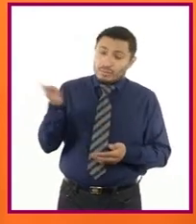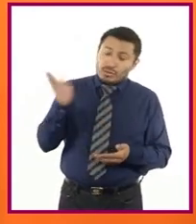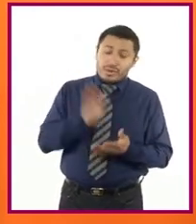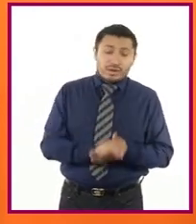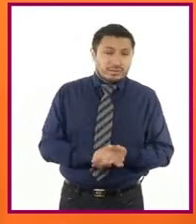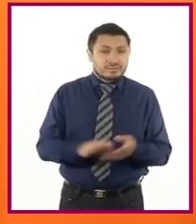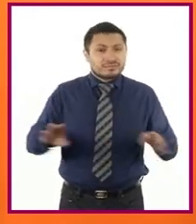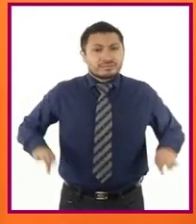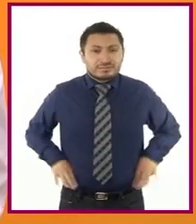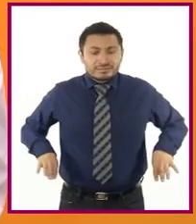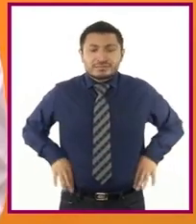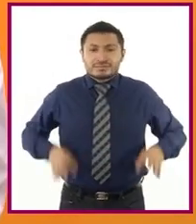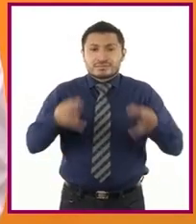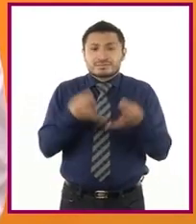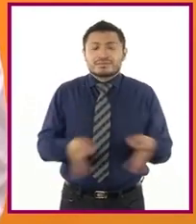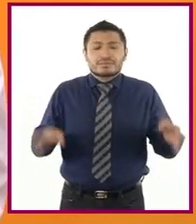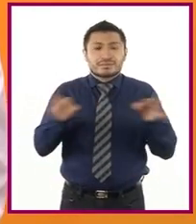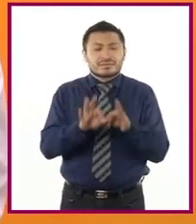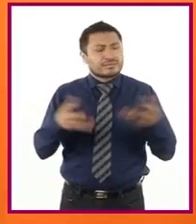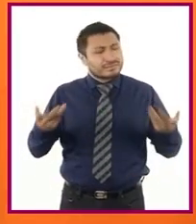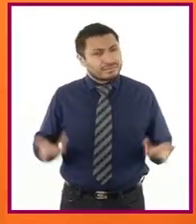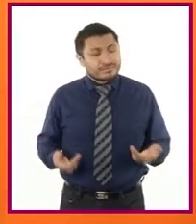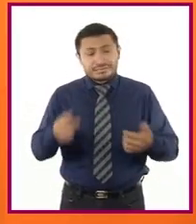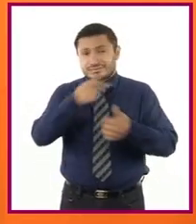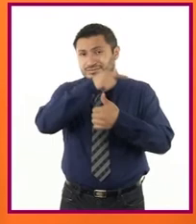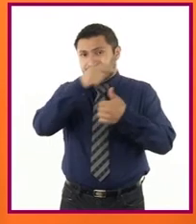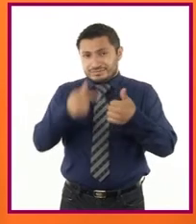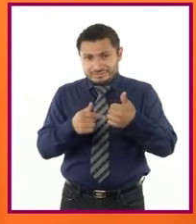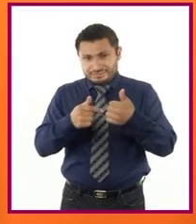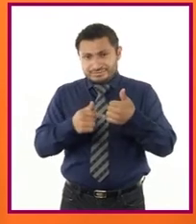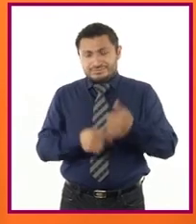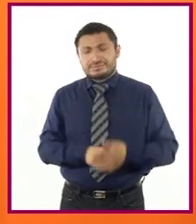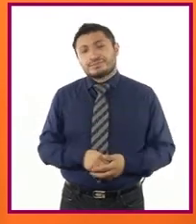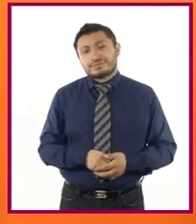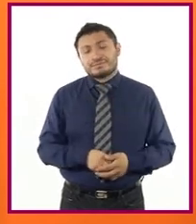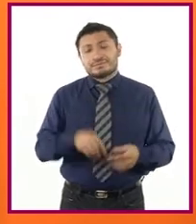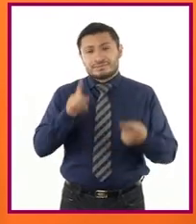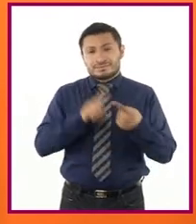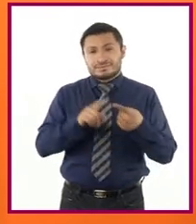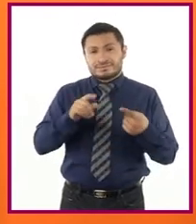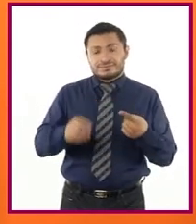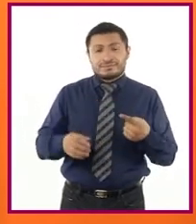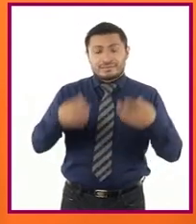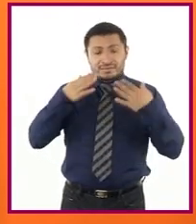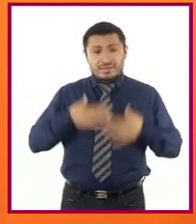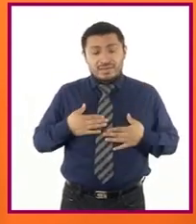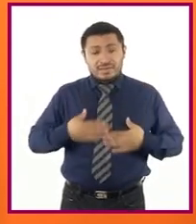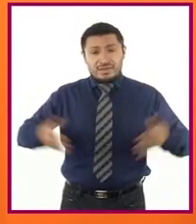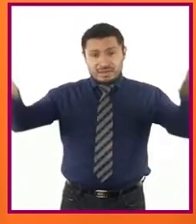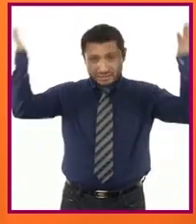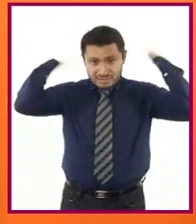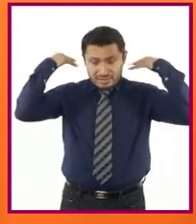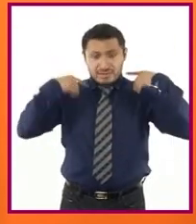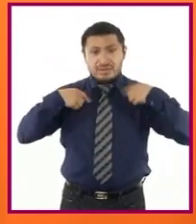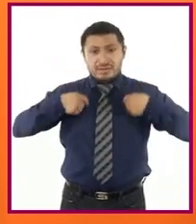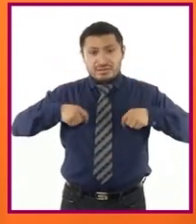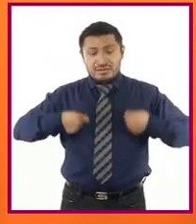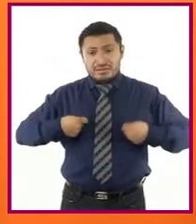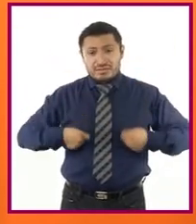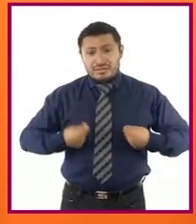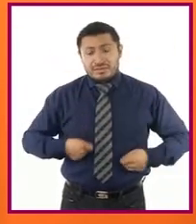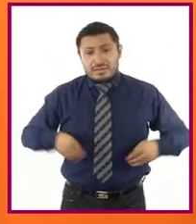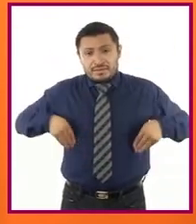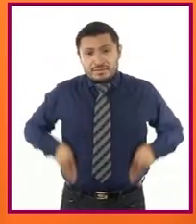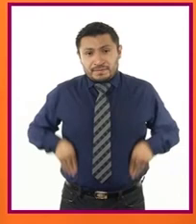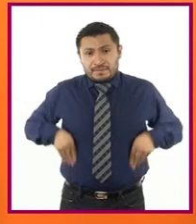los elementos principales de la guayabera son 6. Frente, espalda, bordado,